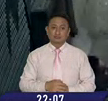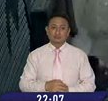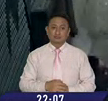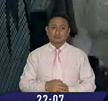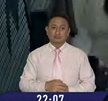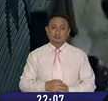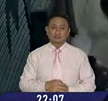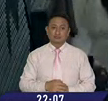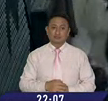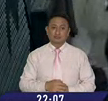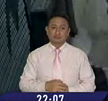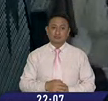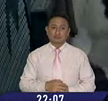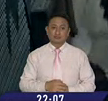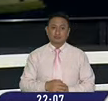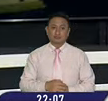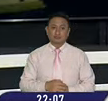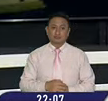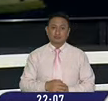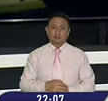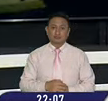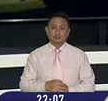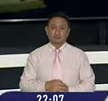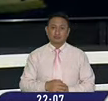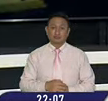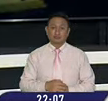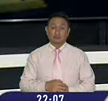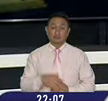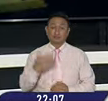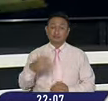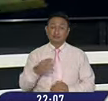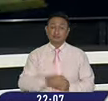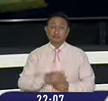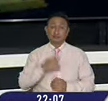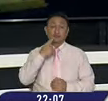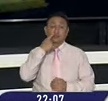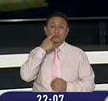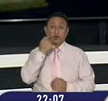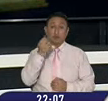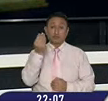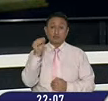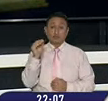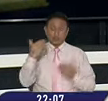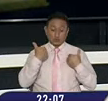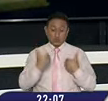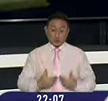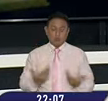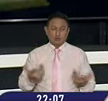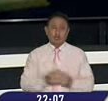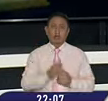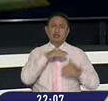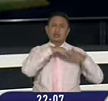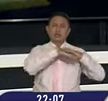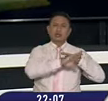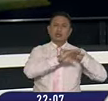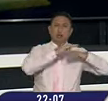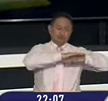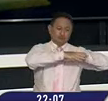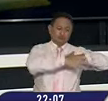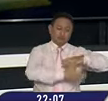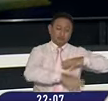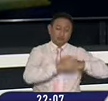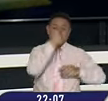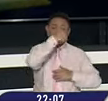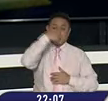Informó Priscila Cadena. Los restos mortales de un hombre joven fueron encontrados en el interior de una quebrada en